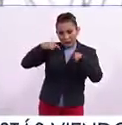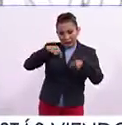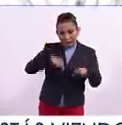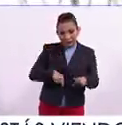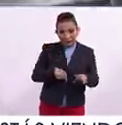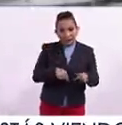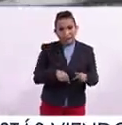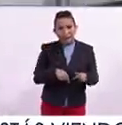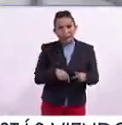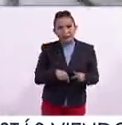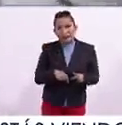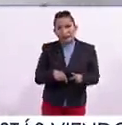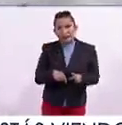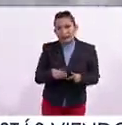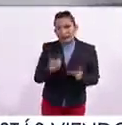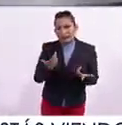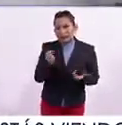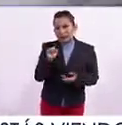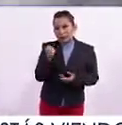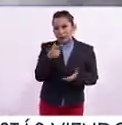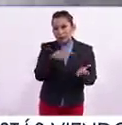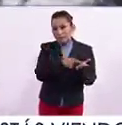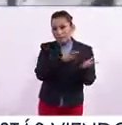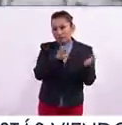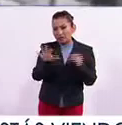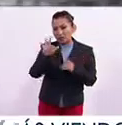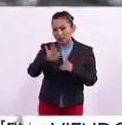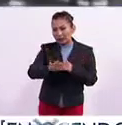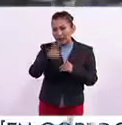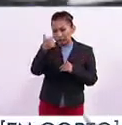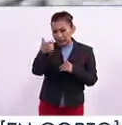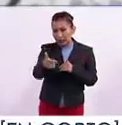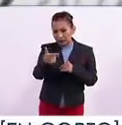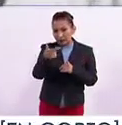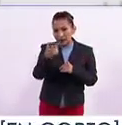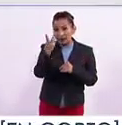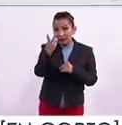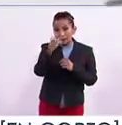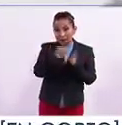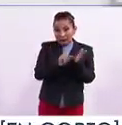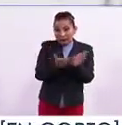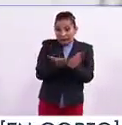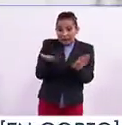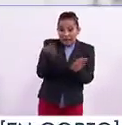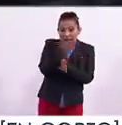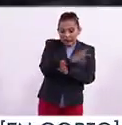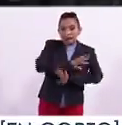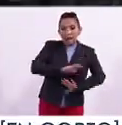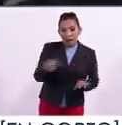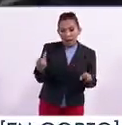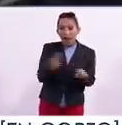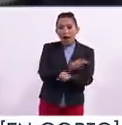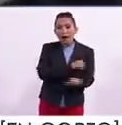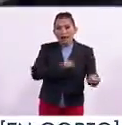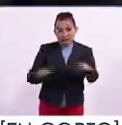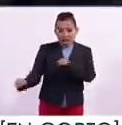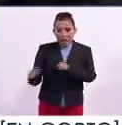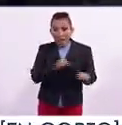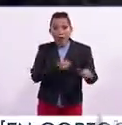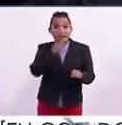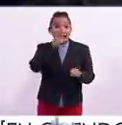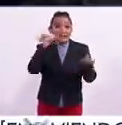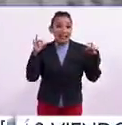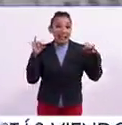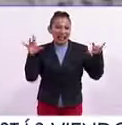en septiembre de 1957, 3 meses antes, había sido el sismo que llaman el temblor del